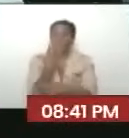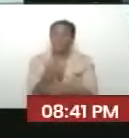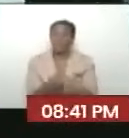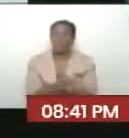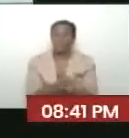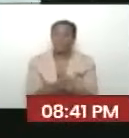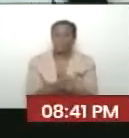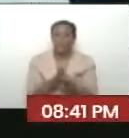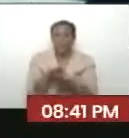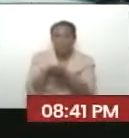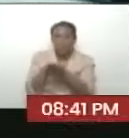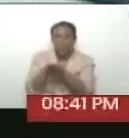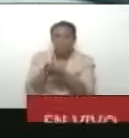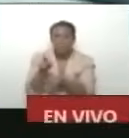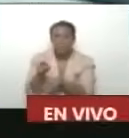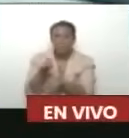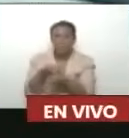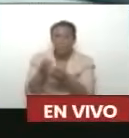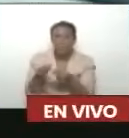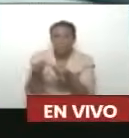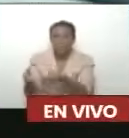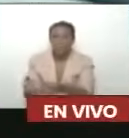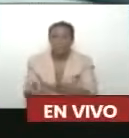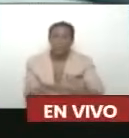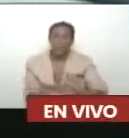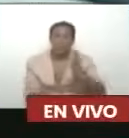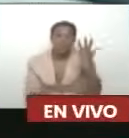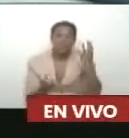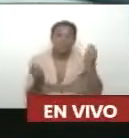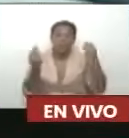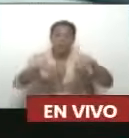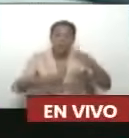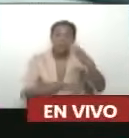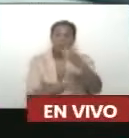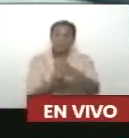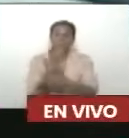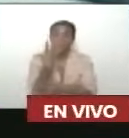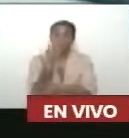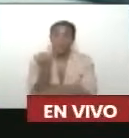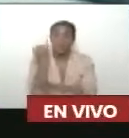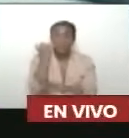Por favor, gracias. Y un quinto consenso que surgió